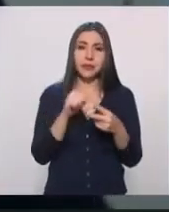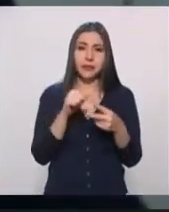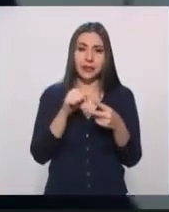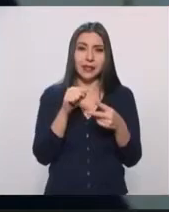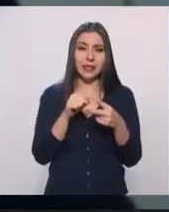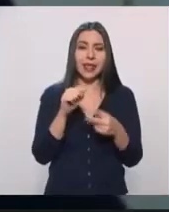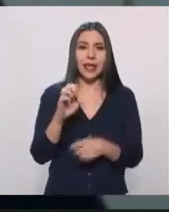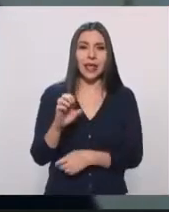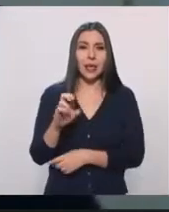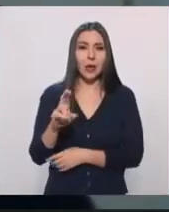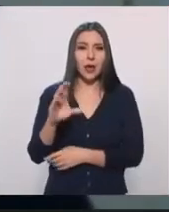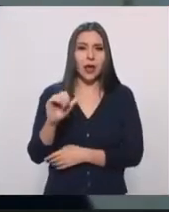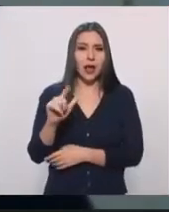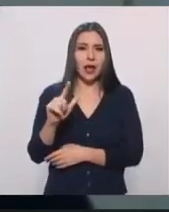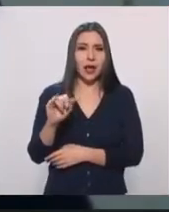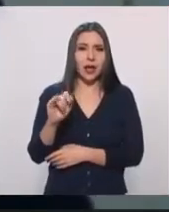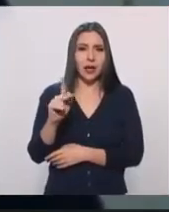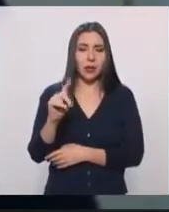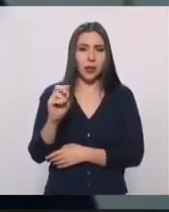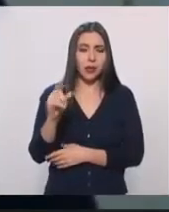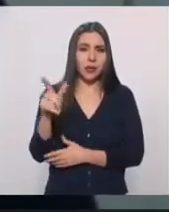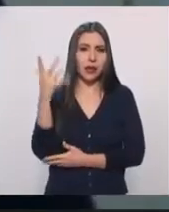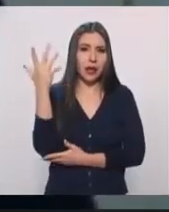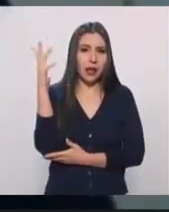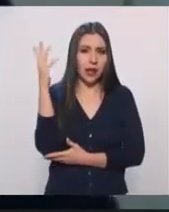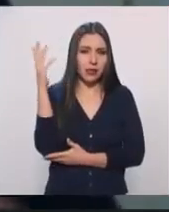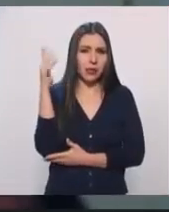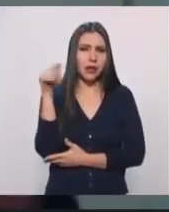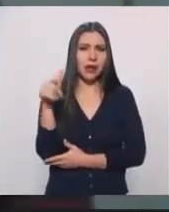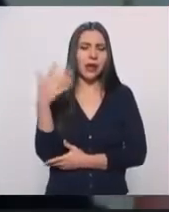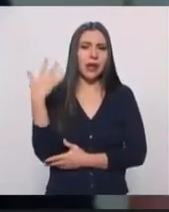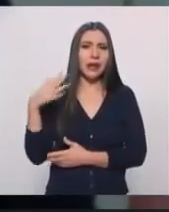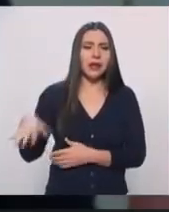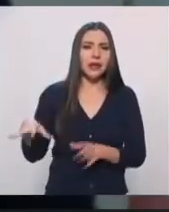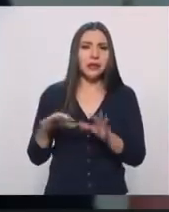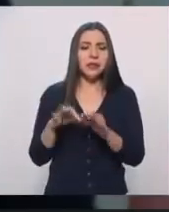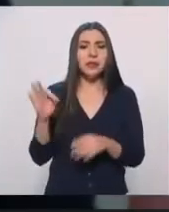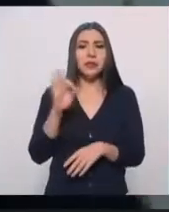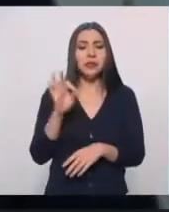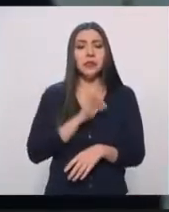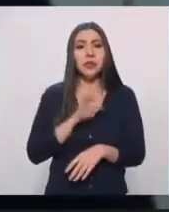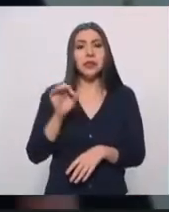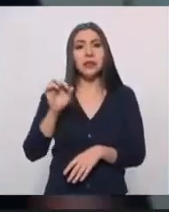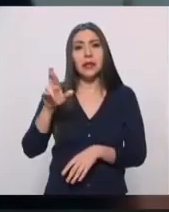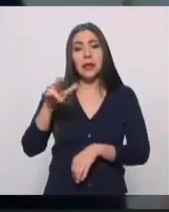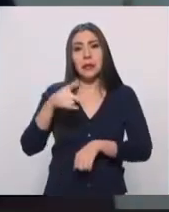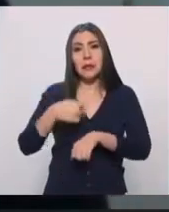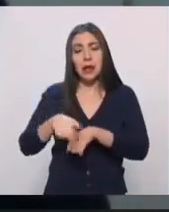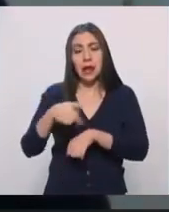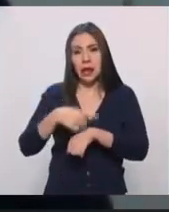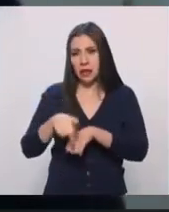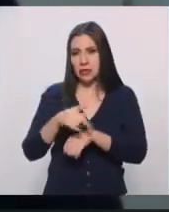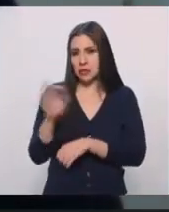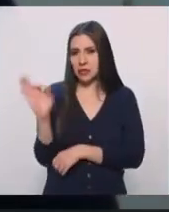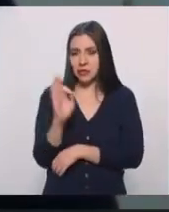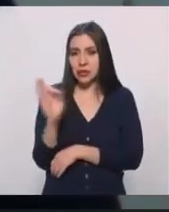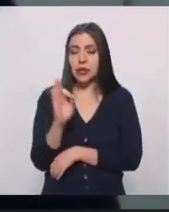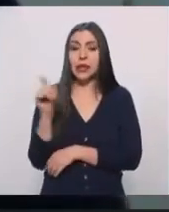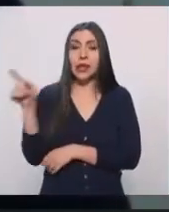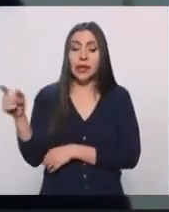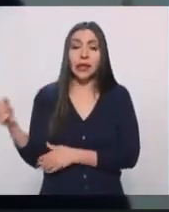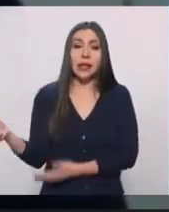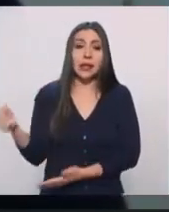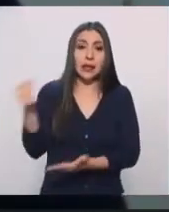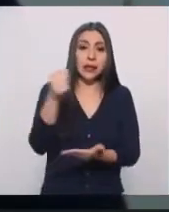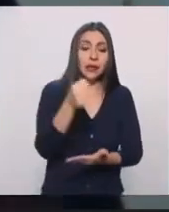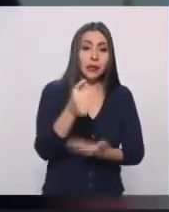que mencionabas, Ale, hace un rato de que pueden ser peligrosos. Bueno, el eucalipto llega a la Ciudad de México gracias